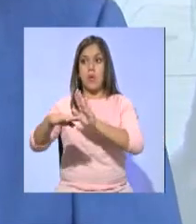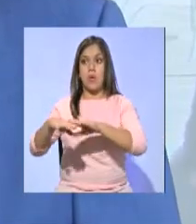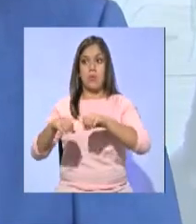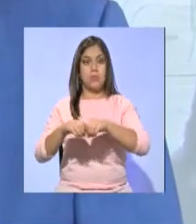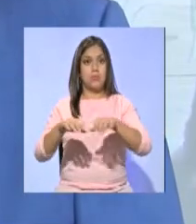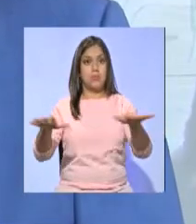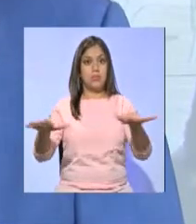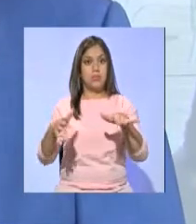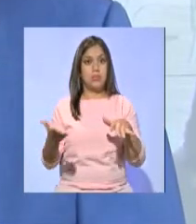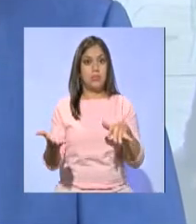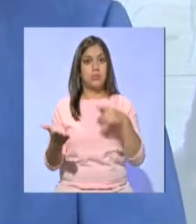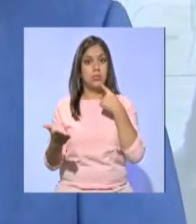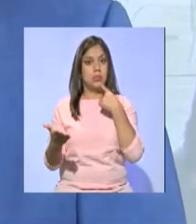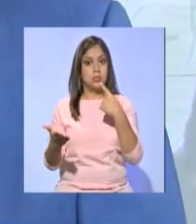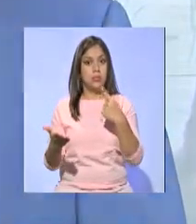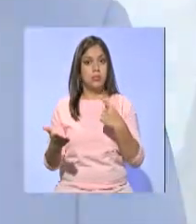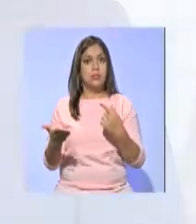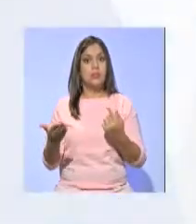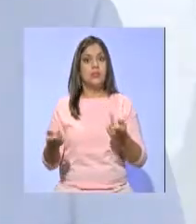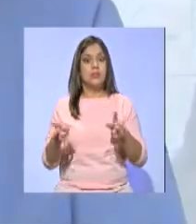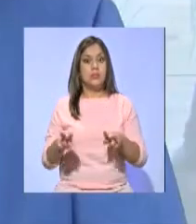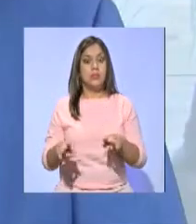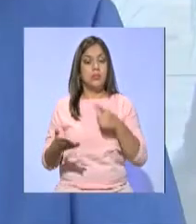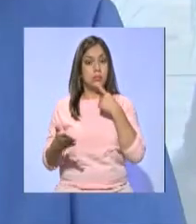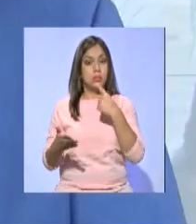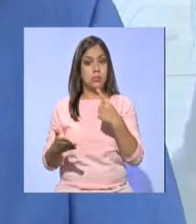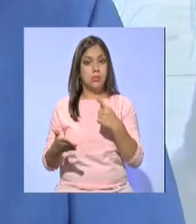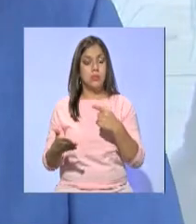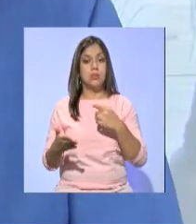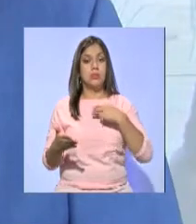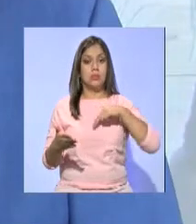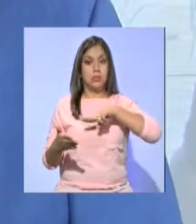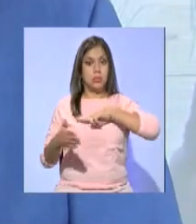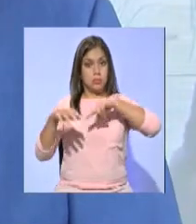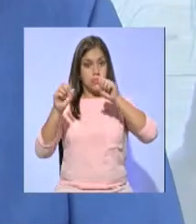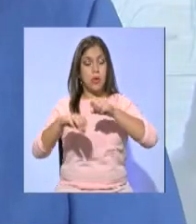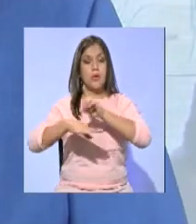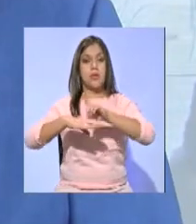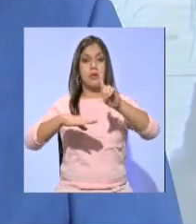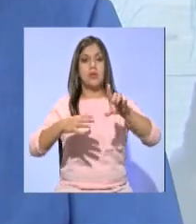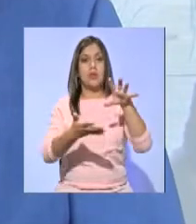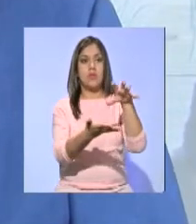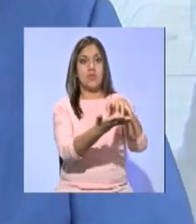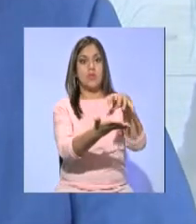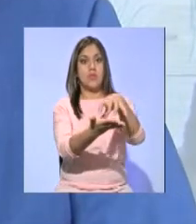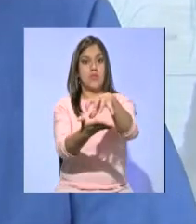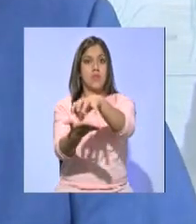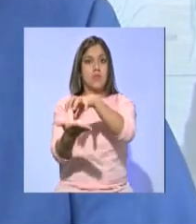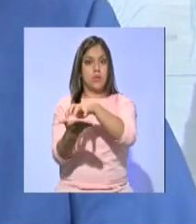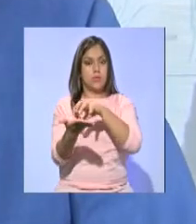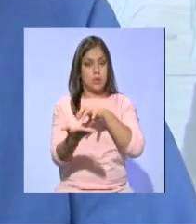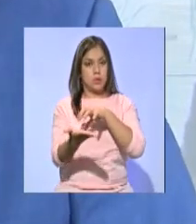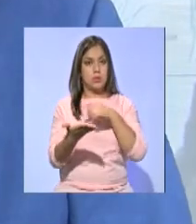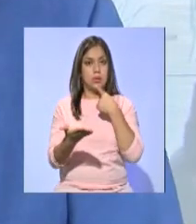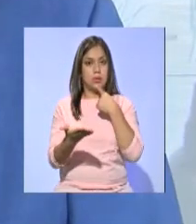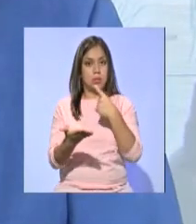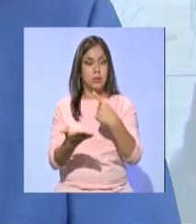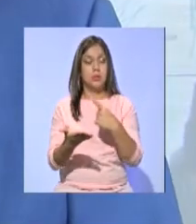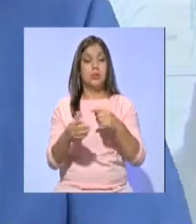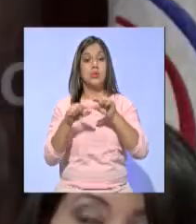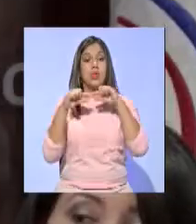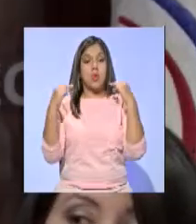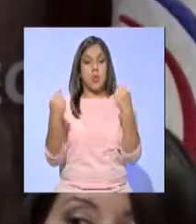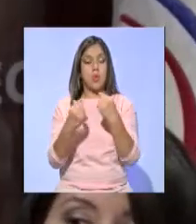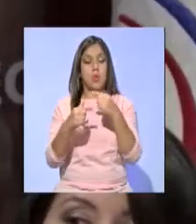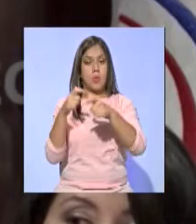de parte del director provincial. Le conmino al director provincial que deje de reunirse con un grupo de